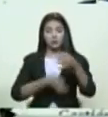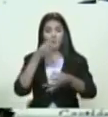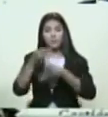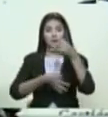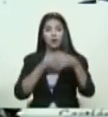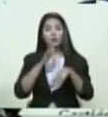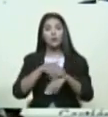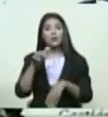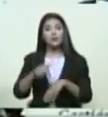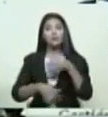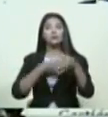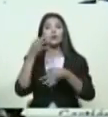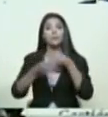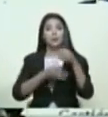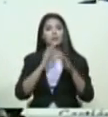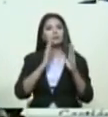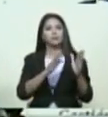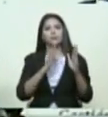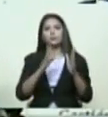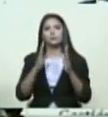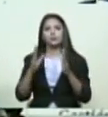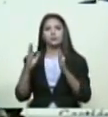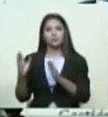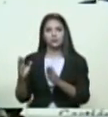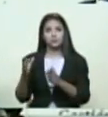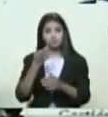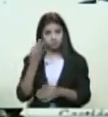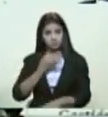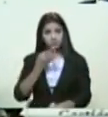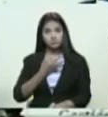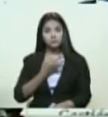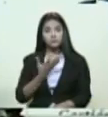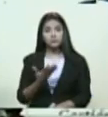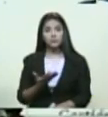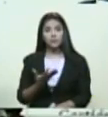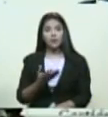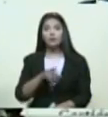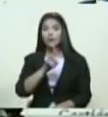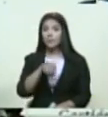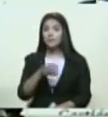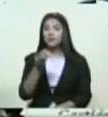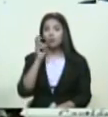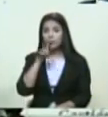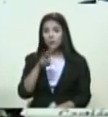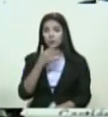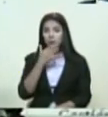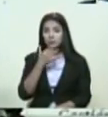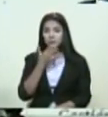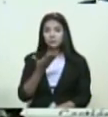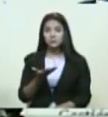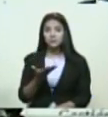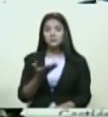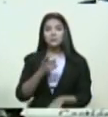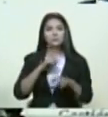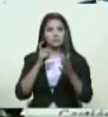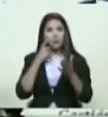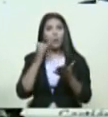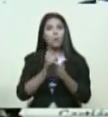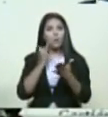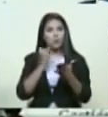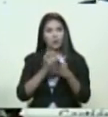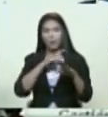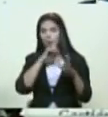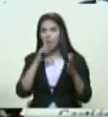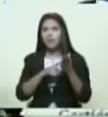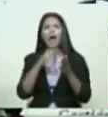estoy aquí señalando indicio, ¿verdad? Sino también ya con plenas pruebas.